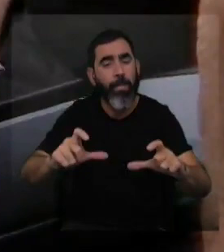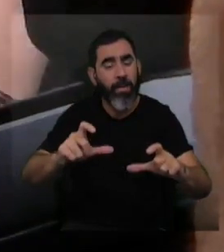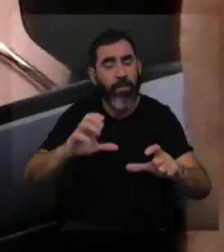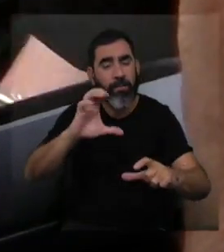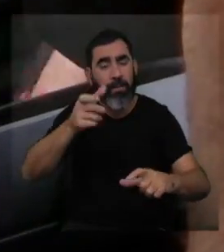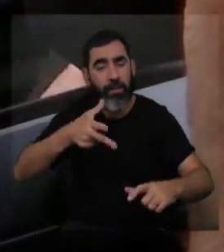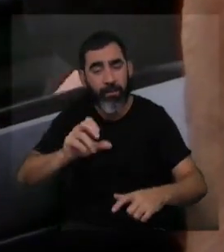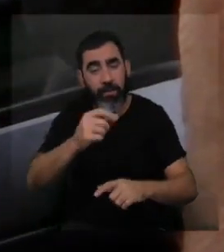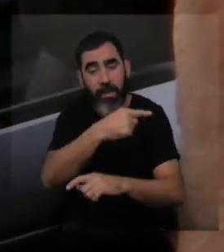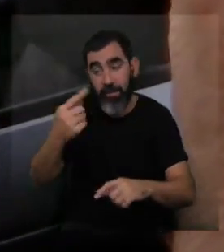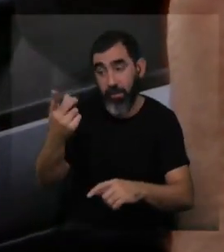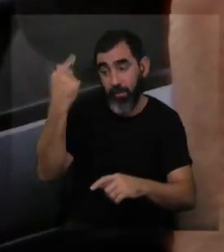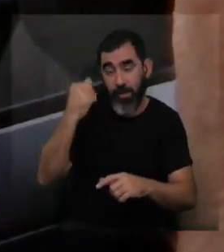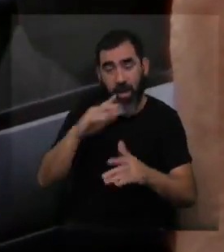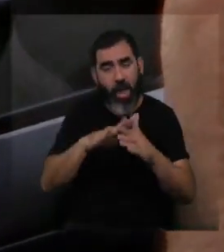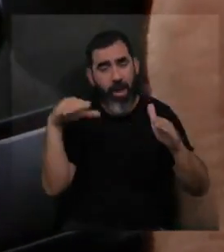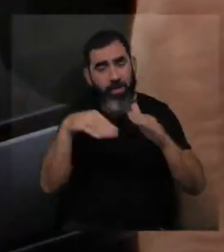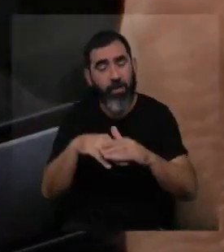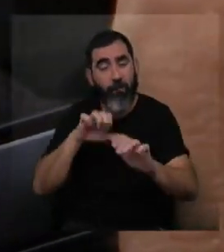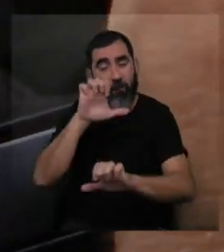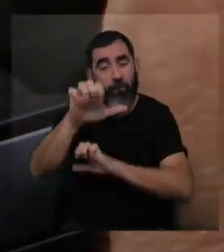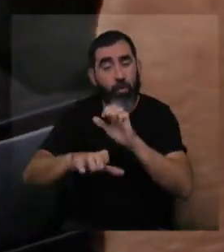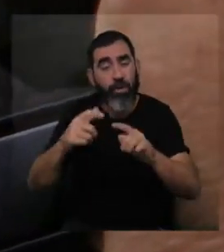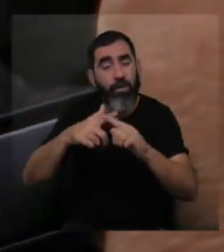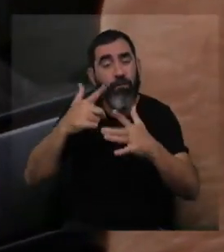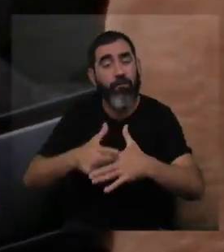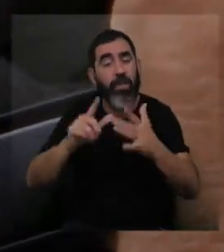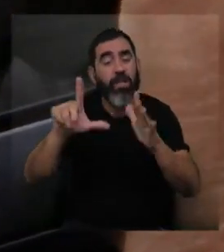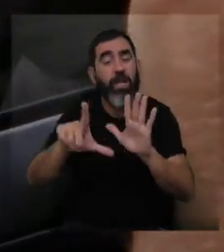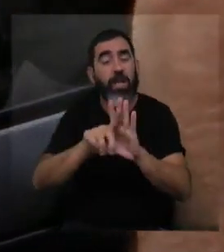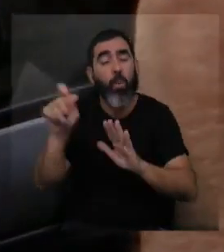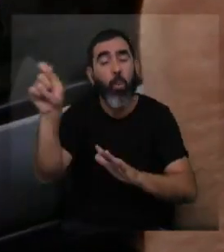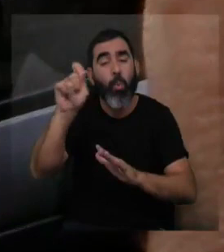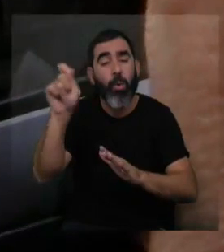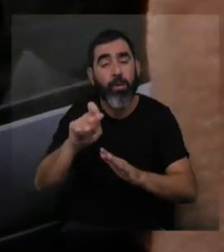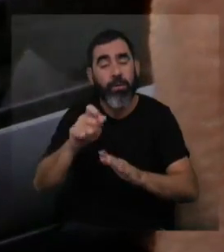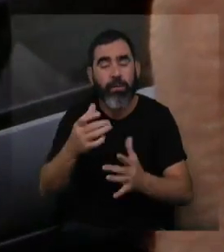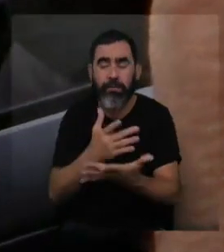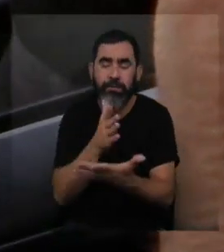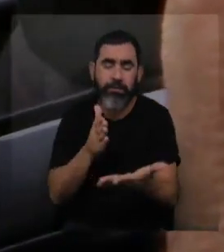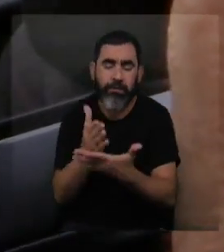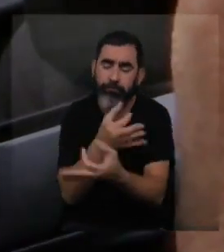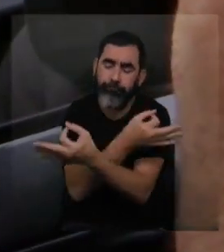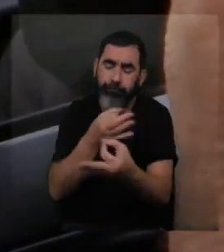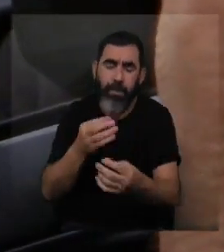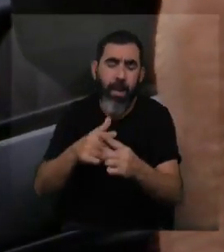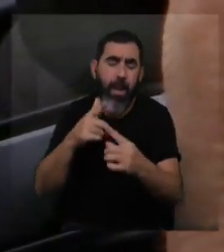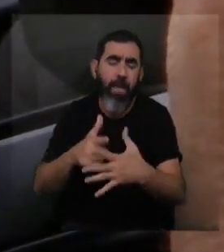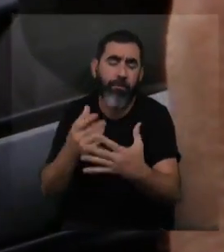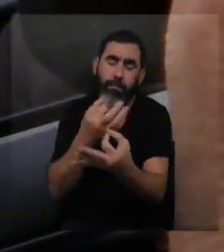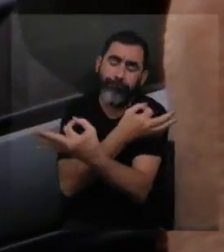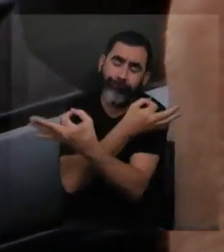y la semana pasada archivó lo de la violación de la fiesta de la LUC en lo del Pino. Siempre crack. Y en lo de la fiesta, una